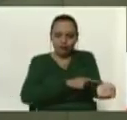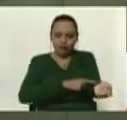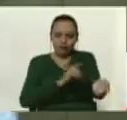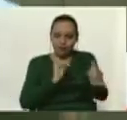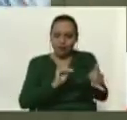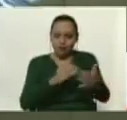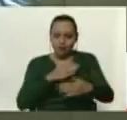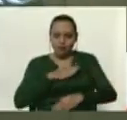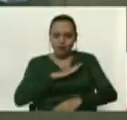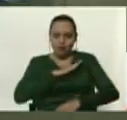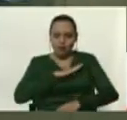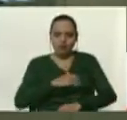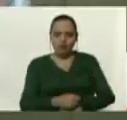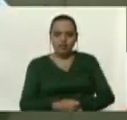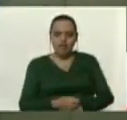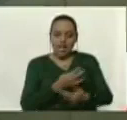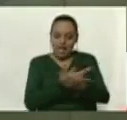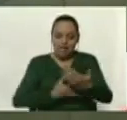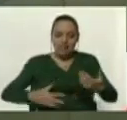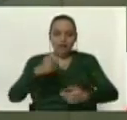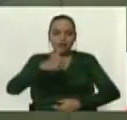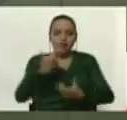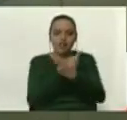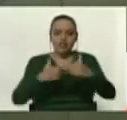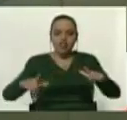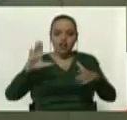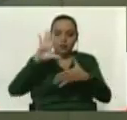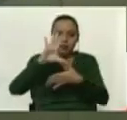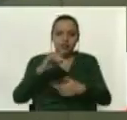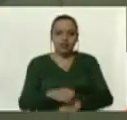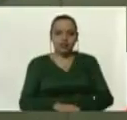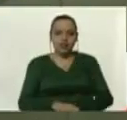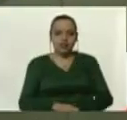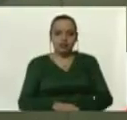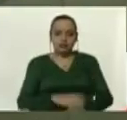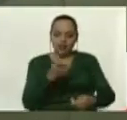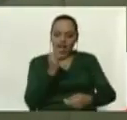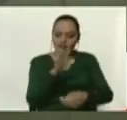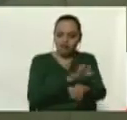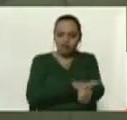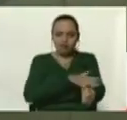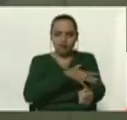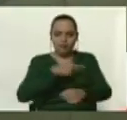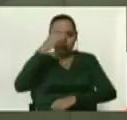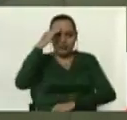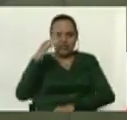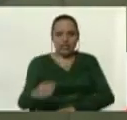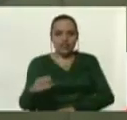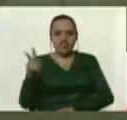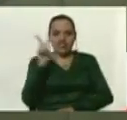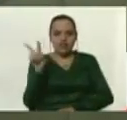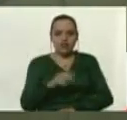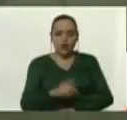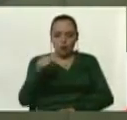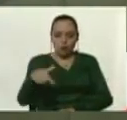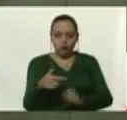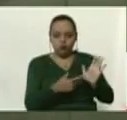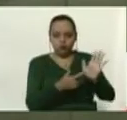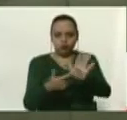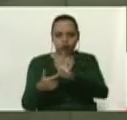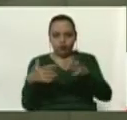venas. La sangre de los libertadores de América corre por las venas de los militares venezolanos. Hoy estamos dando una